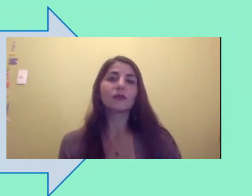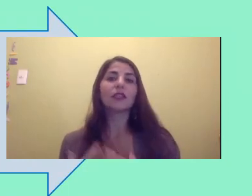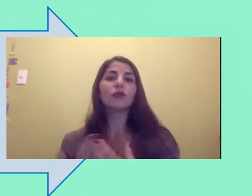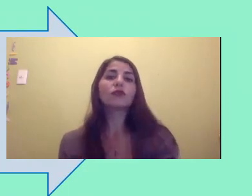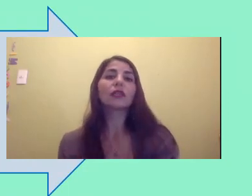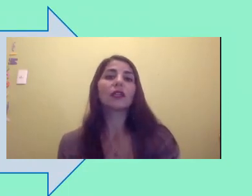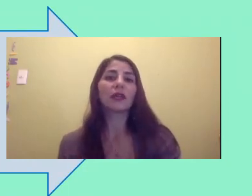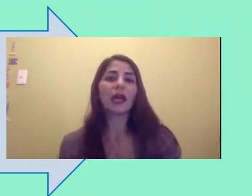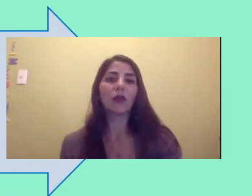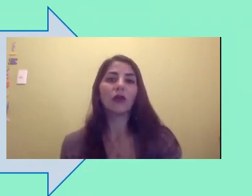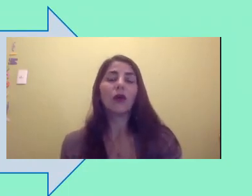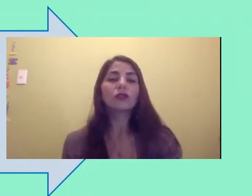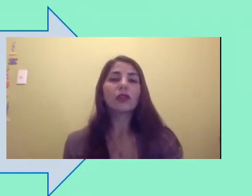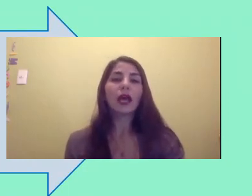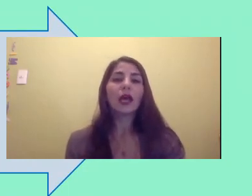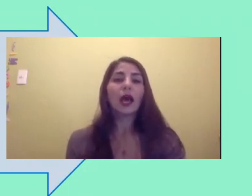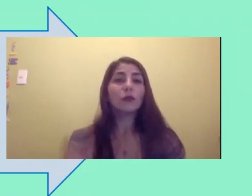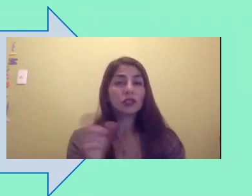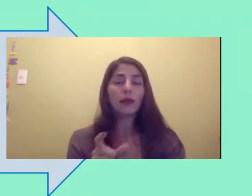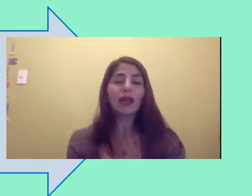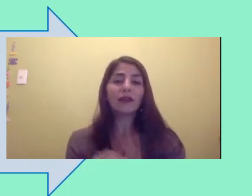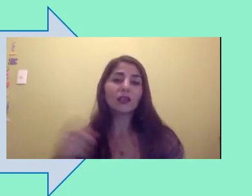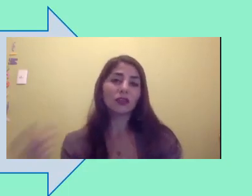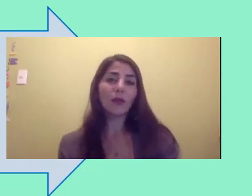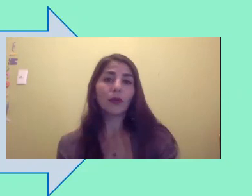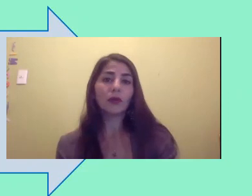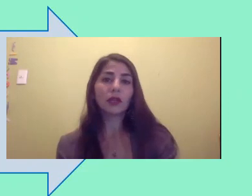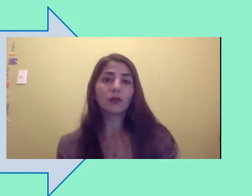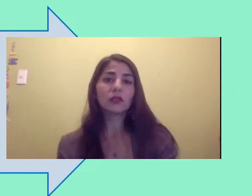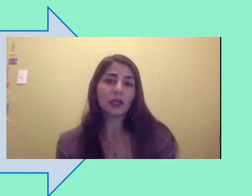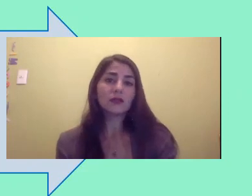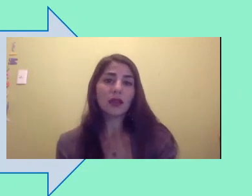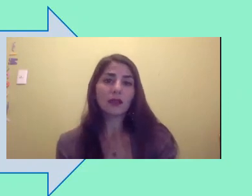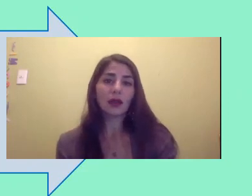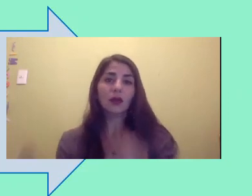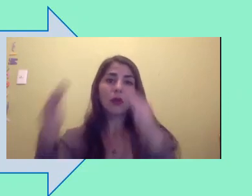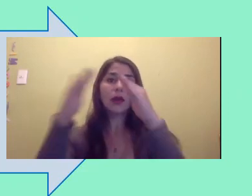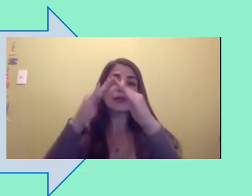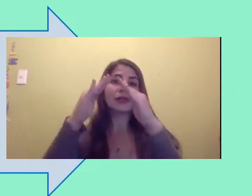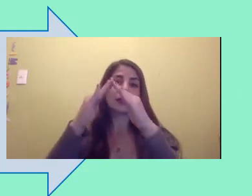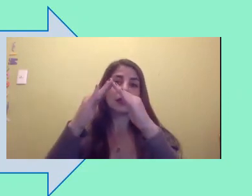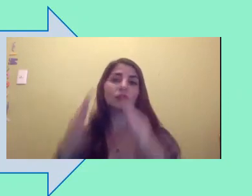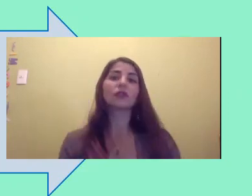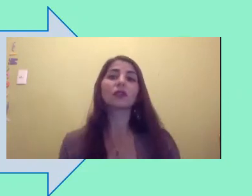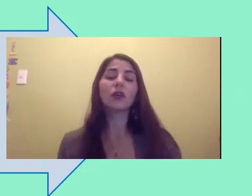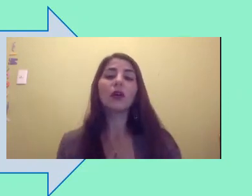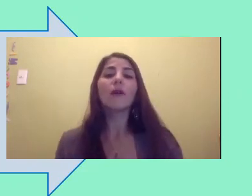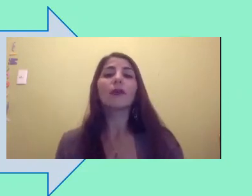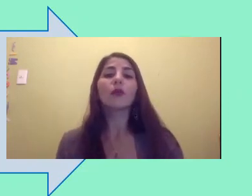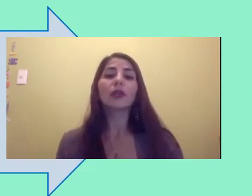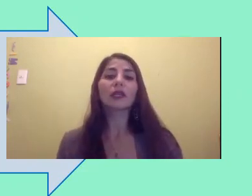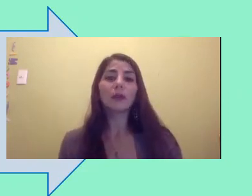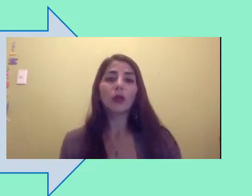a transmitir un significado. O sea, hay muchas palabras que yo las puedo traducir en seña, como casa, dijimos,